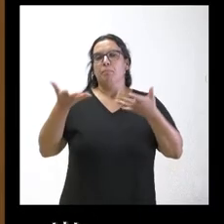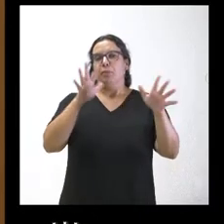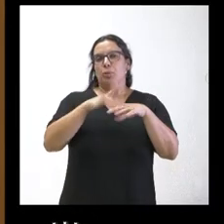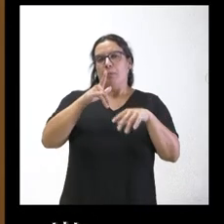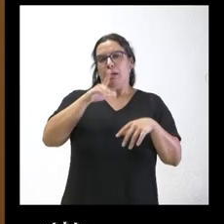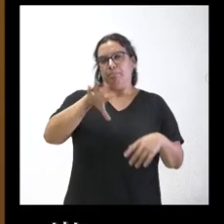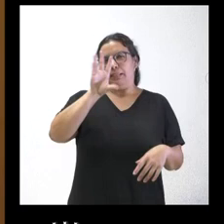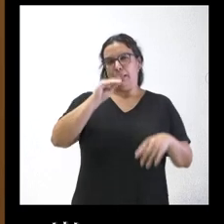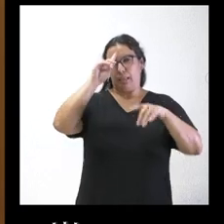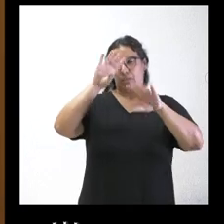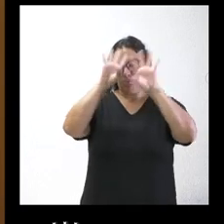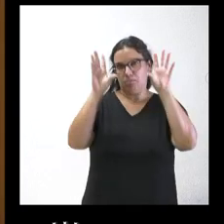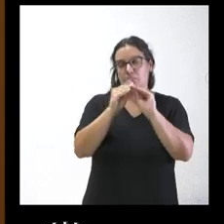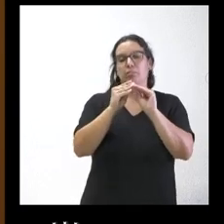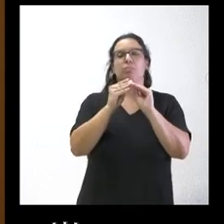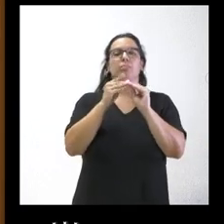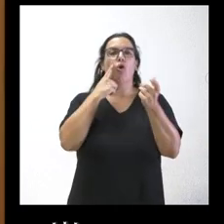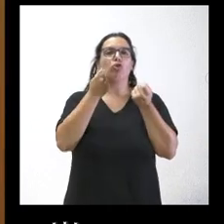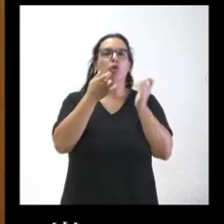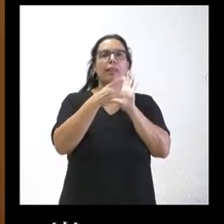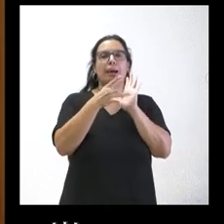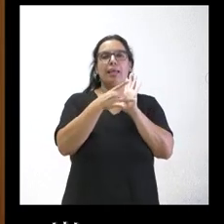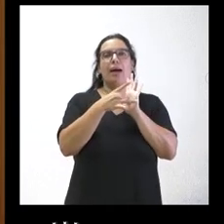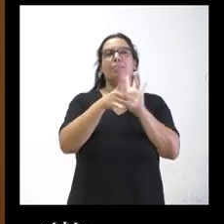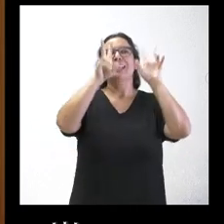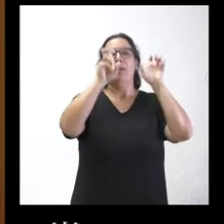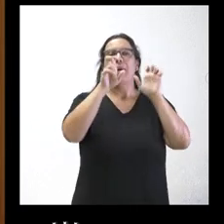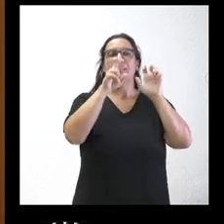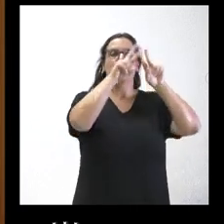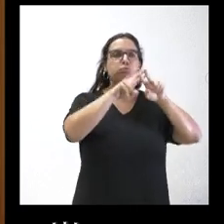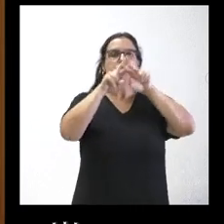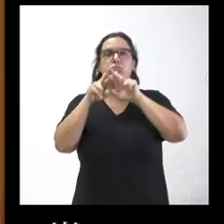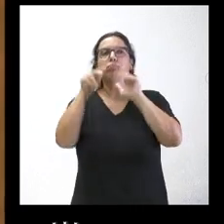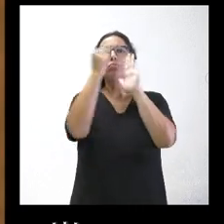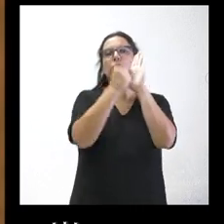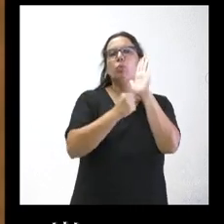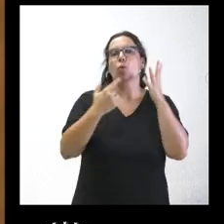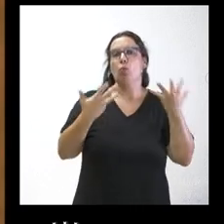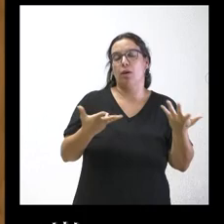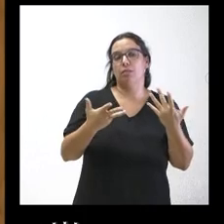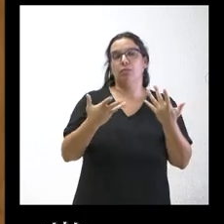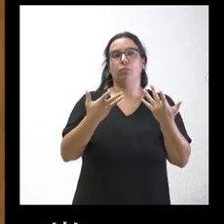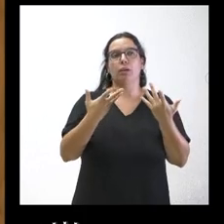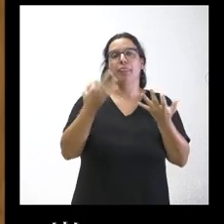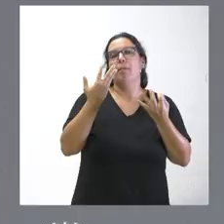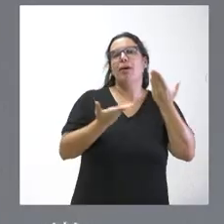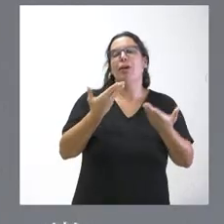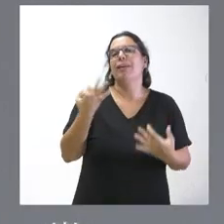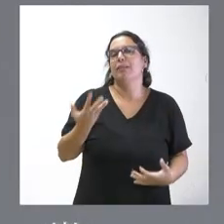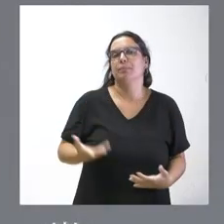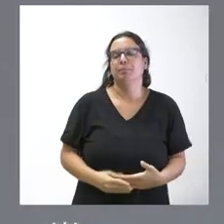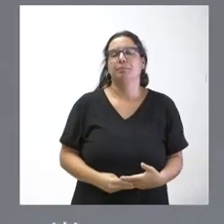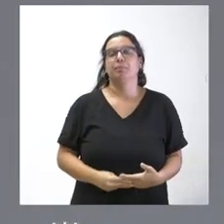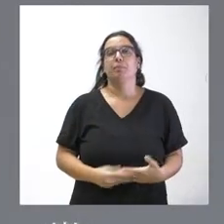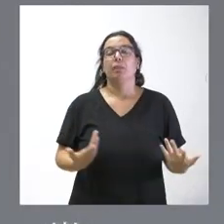valoraría exactamente en ese control de calidad qué aspectos a grosso modo se deberían tener en cuenta para hacer esas evaluaciones pues aparte